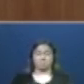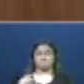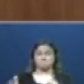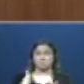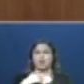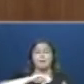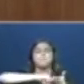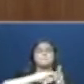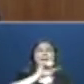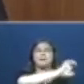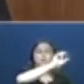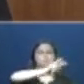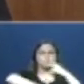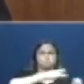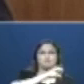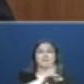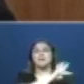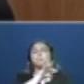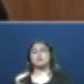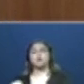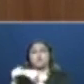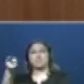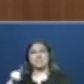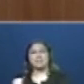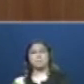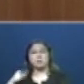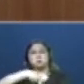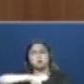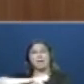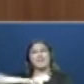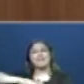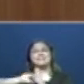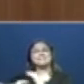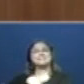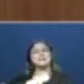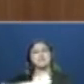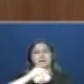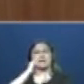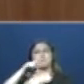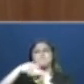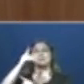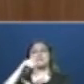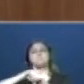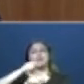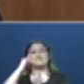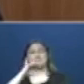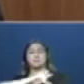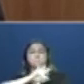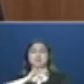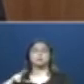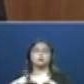nacionales europeos y también la finalización de la vigencia de nuestras estrategias de imas deí y de la sociedad digital